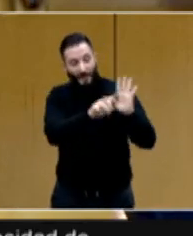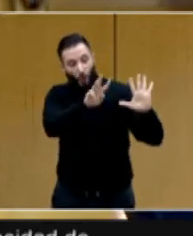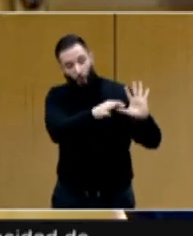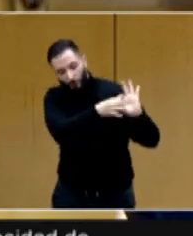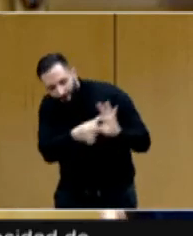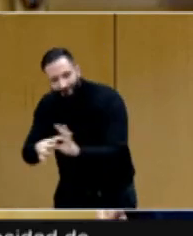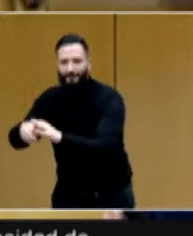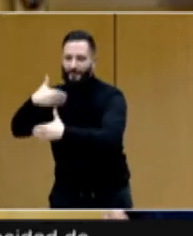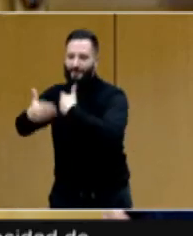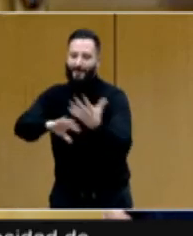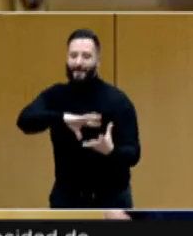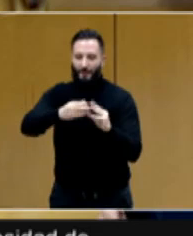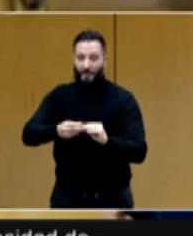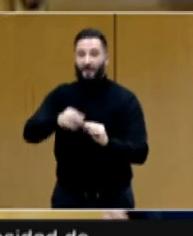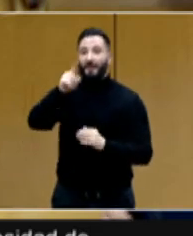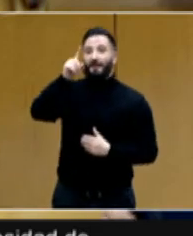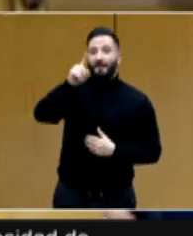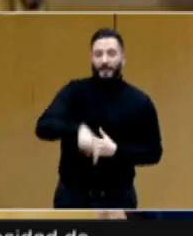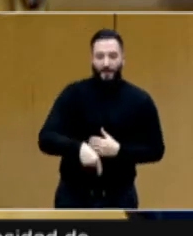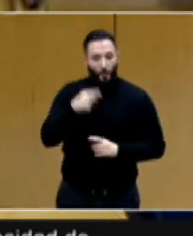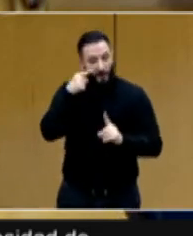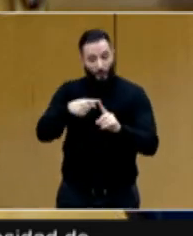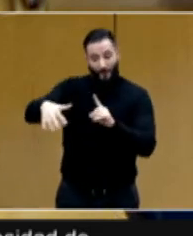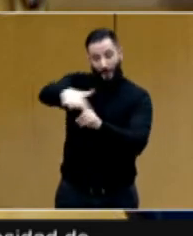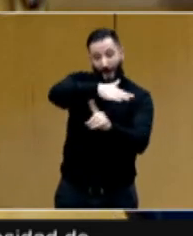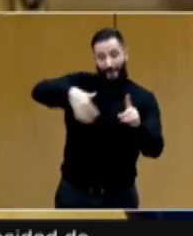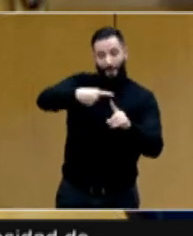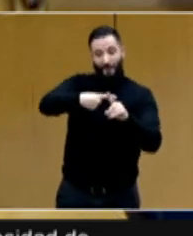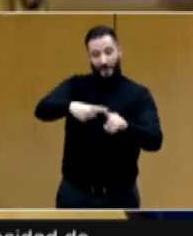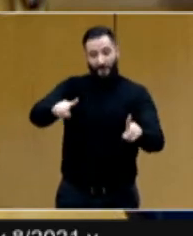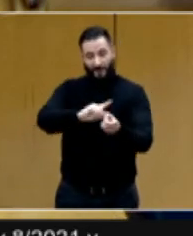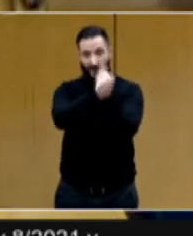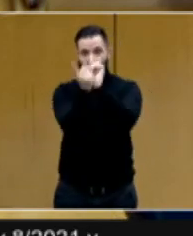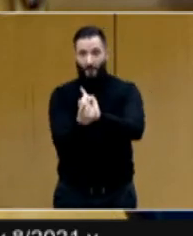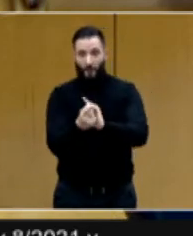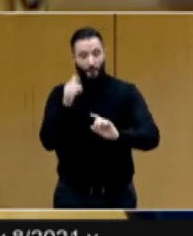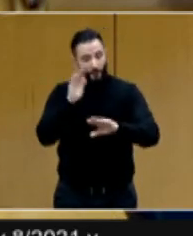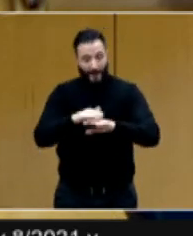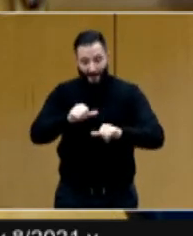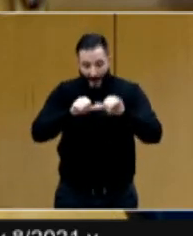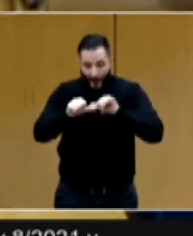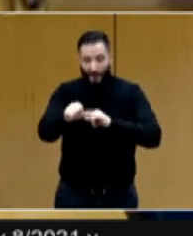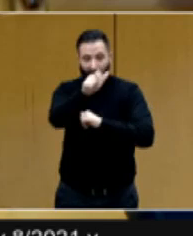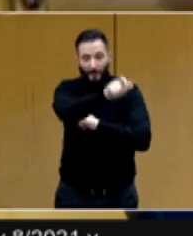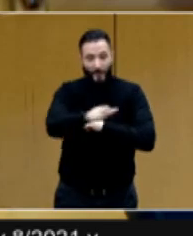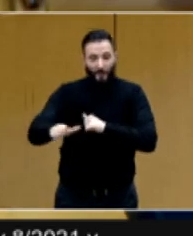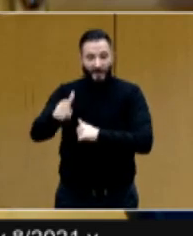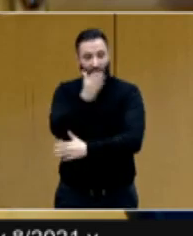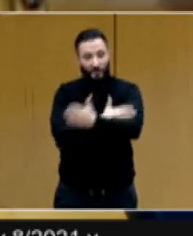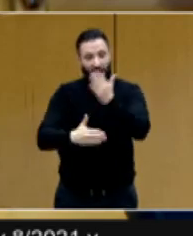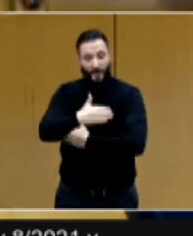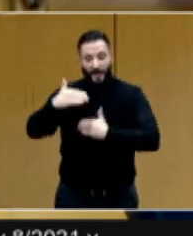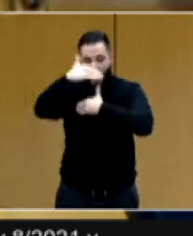también al cambio diríamos de paradigma en el en el ejercicio de la capacidad jurídica y la atención a la protección de las personas con discapacidad